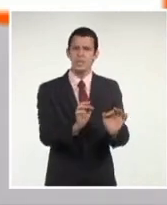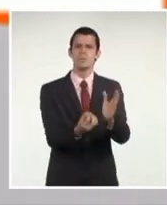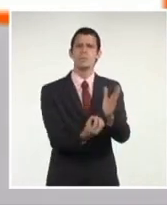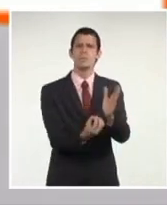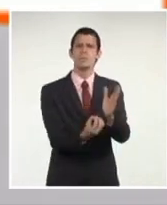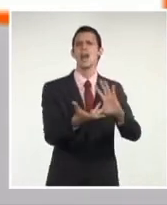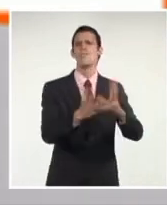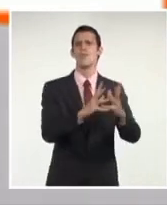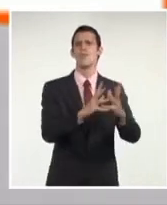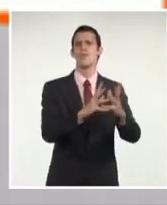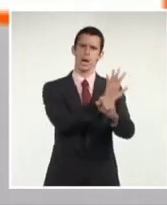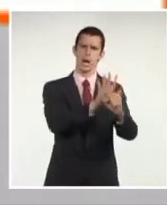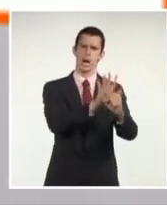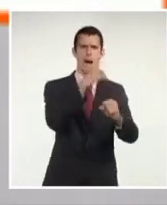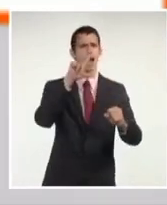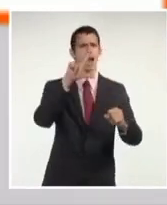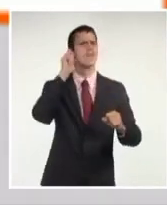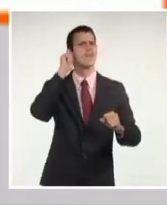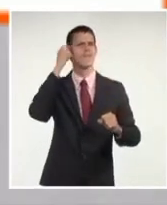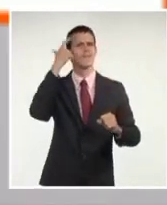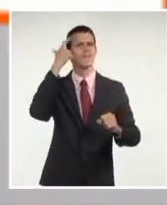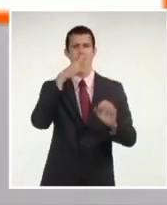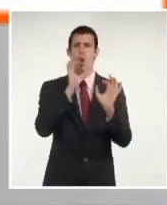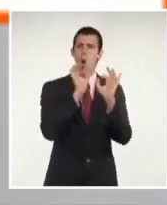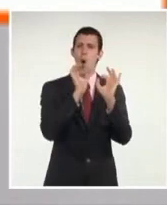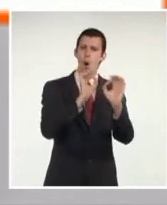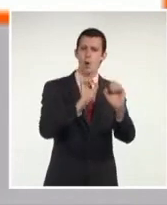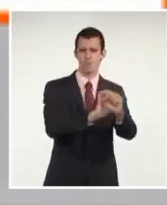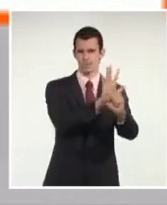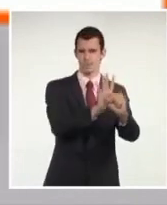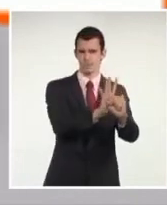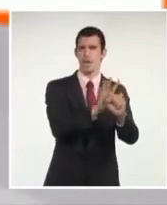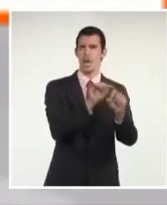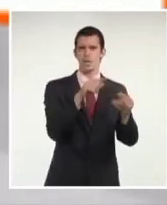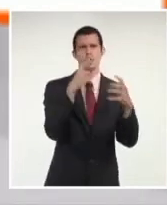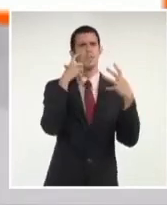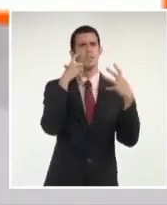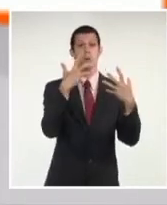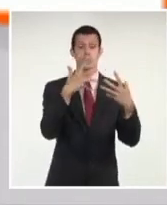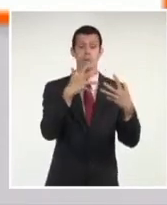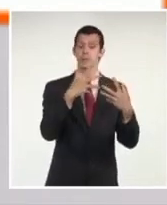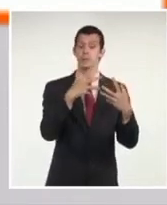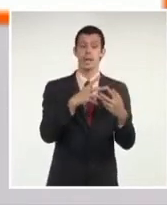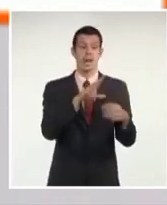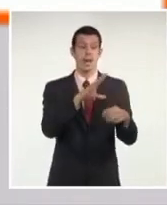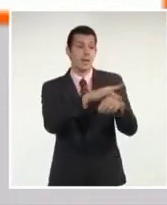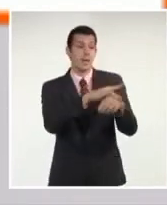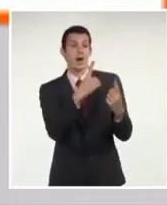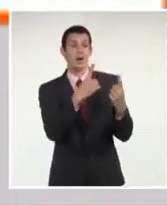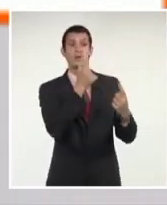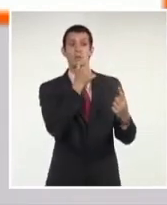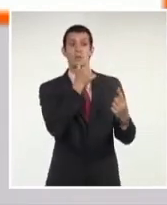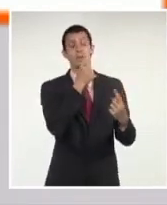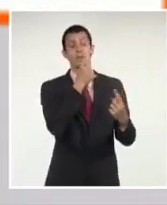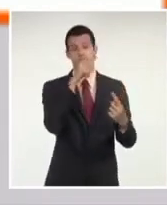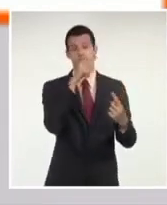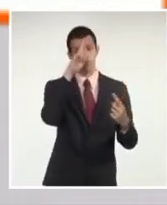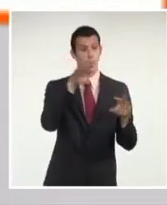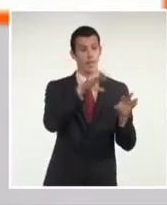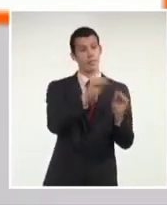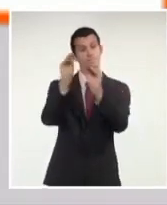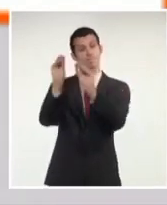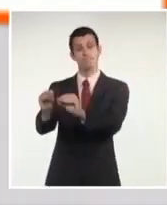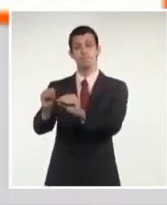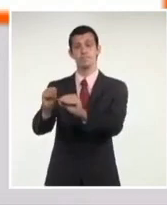detectada en el Reino Unido, que anteriormente. Y necesidad o incremento en 2.3 veces de la necesidad de que esas